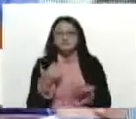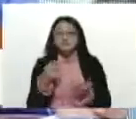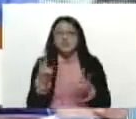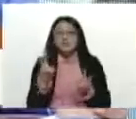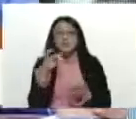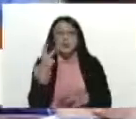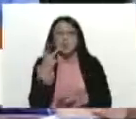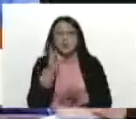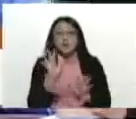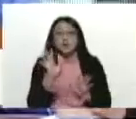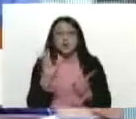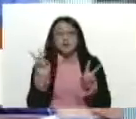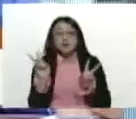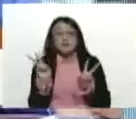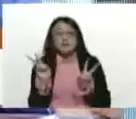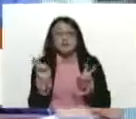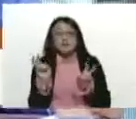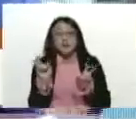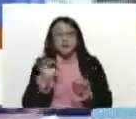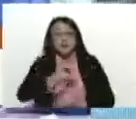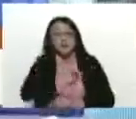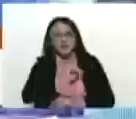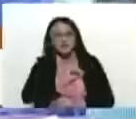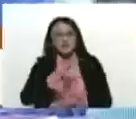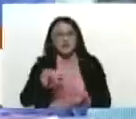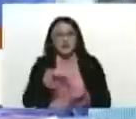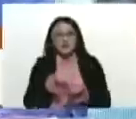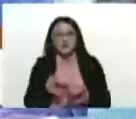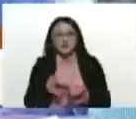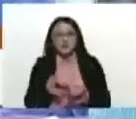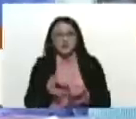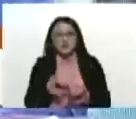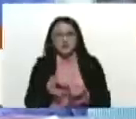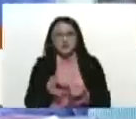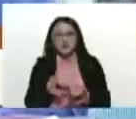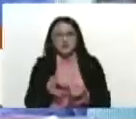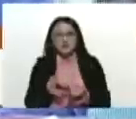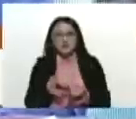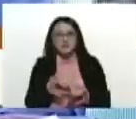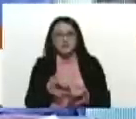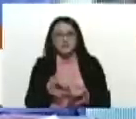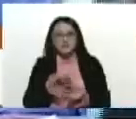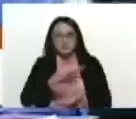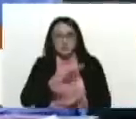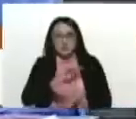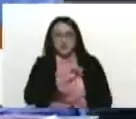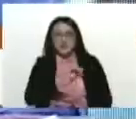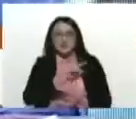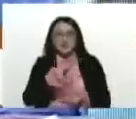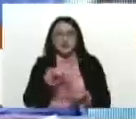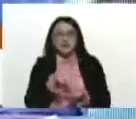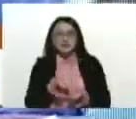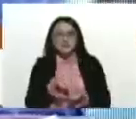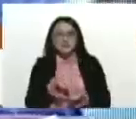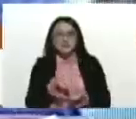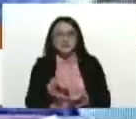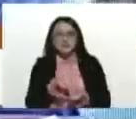es un tema de identidad nacional de identidad nacional